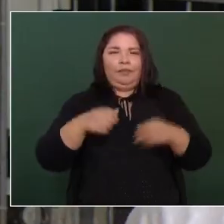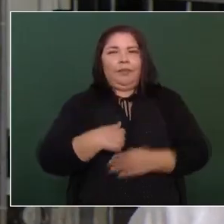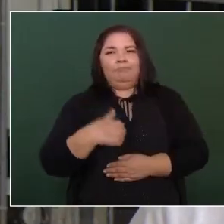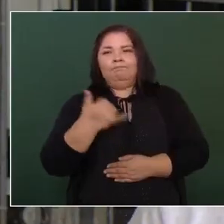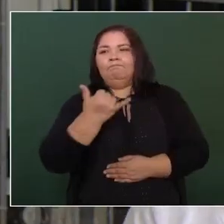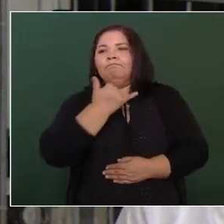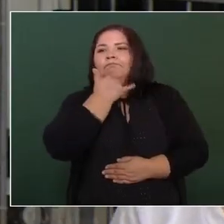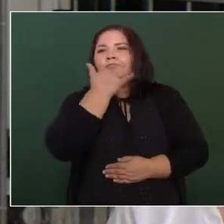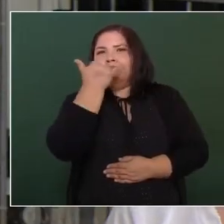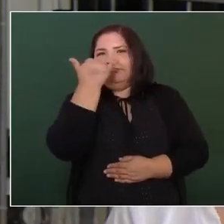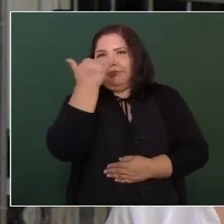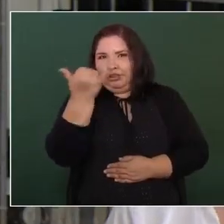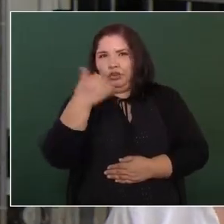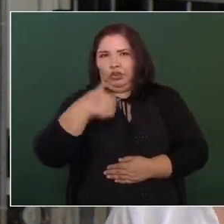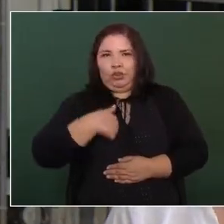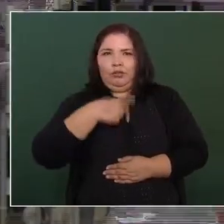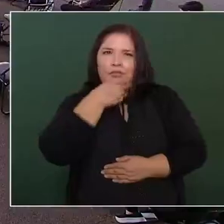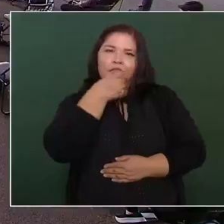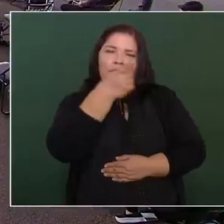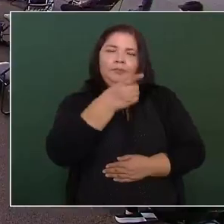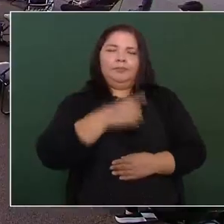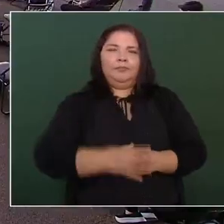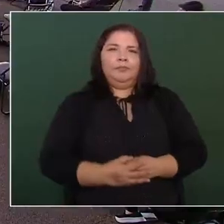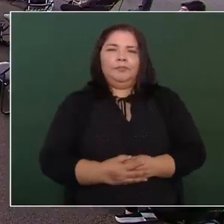a decirle esta mañana.